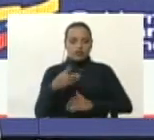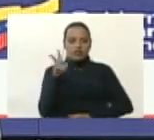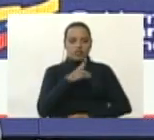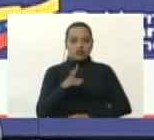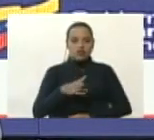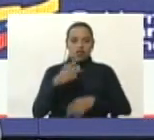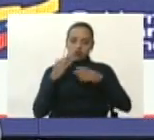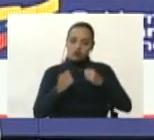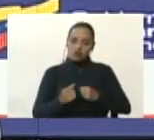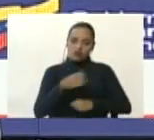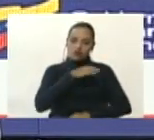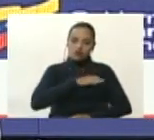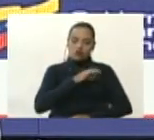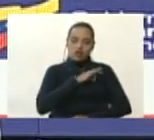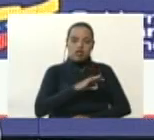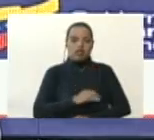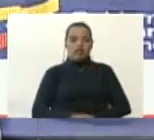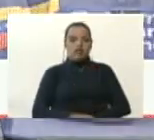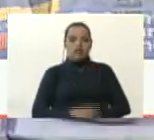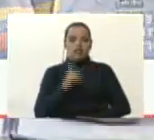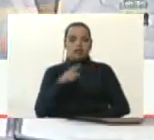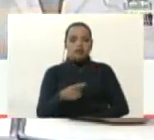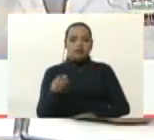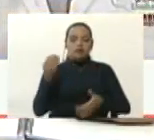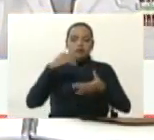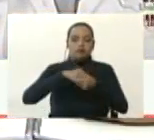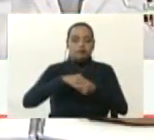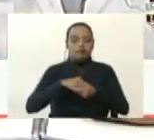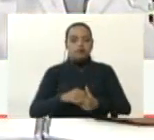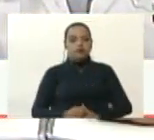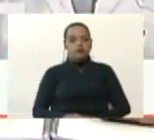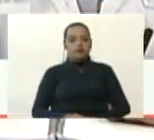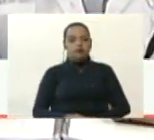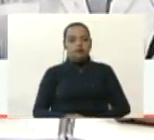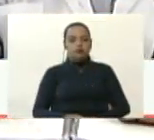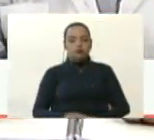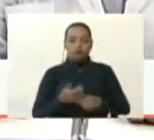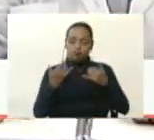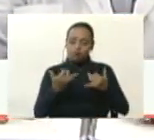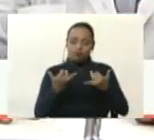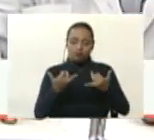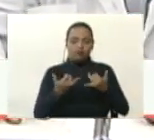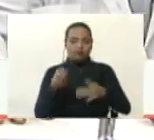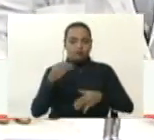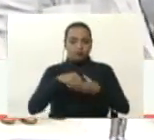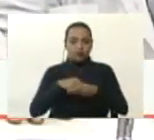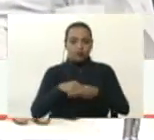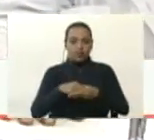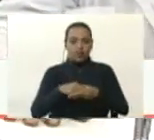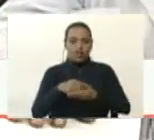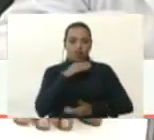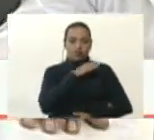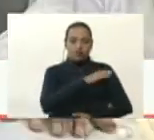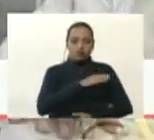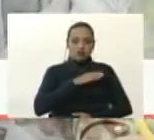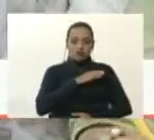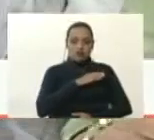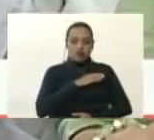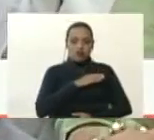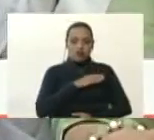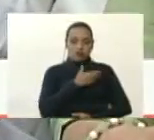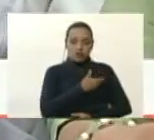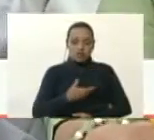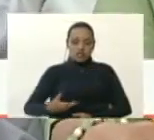Sociales, pero vamos a involucrar directamente al Consejo Presidencial de Ciencia